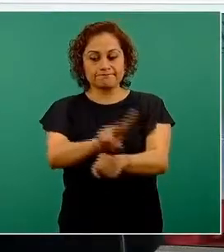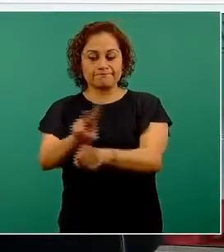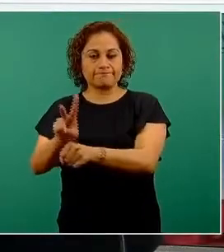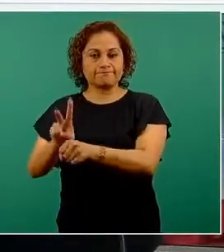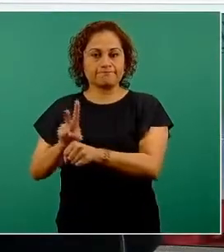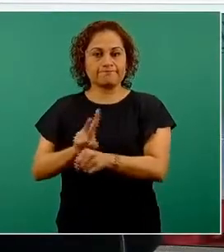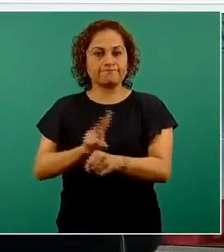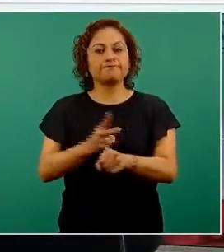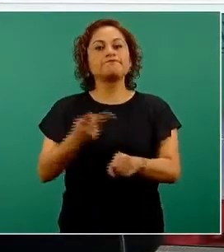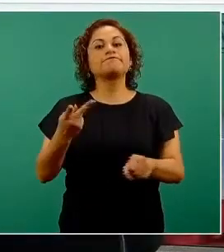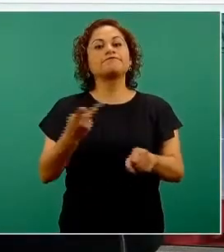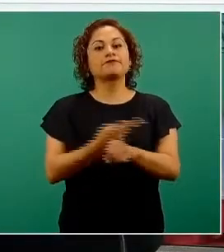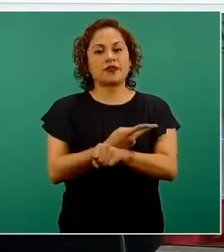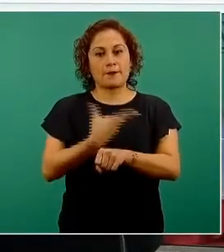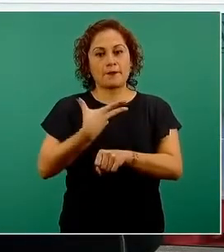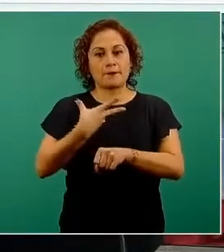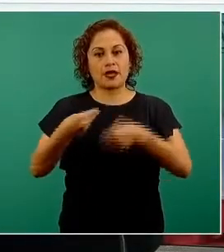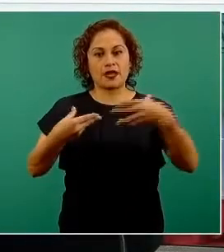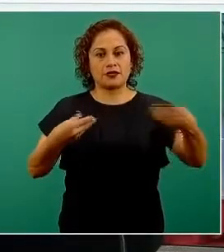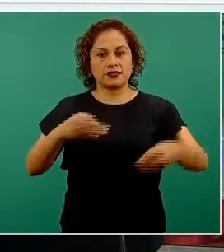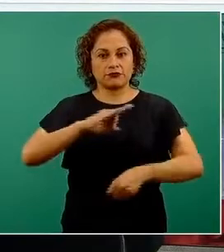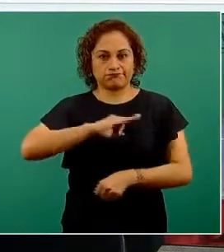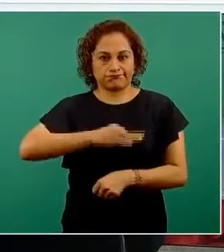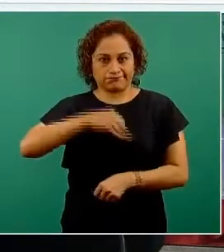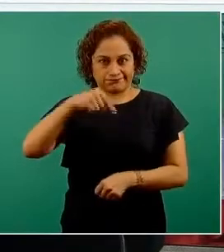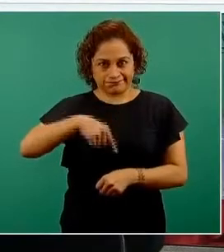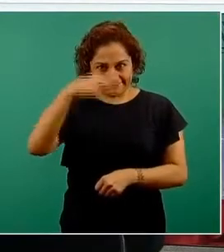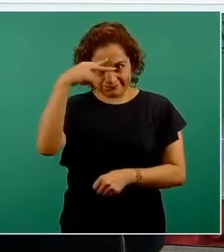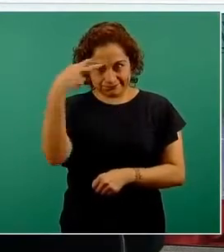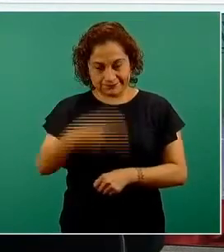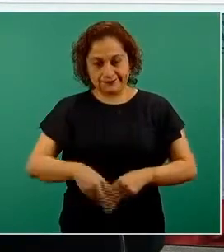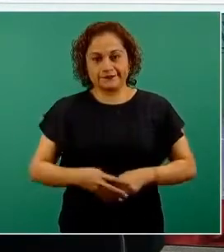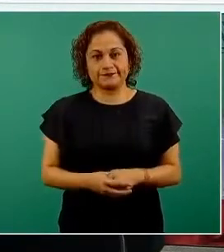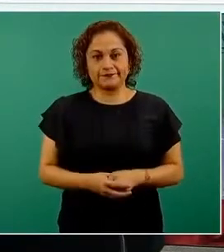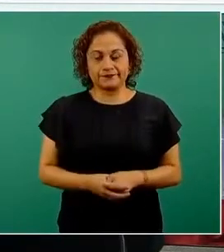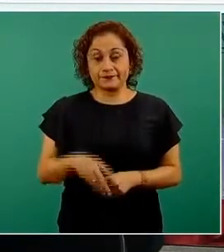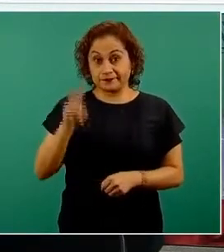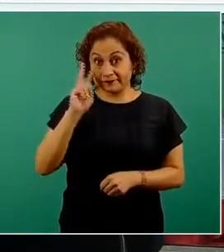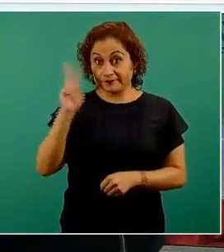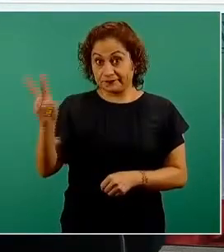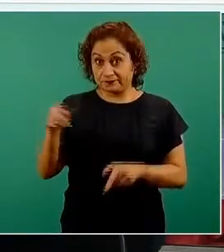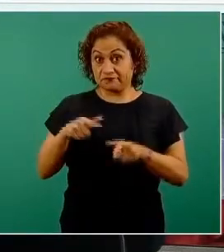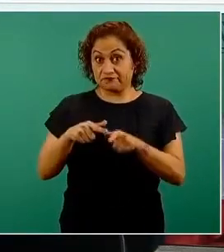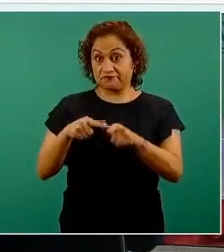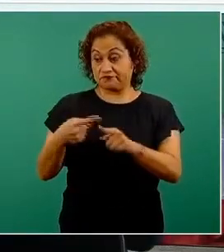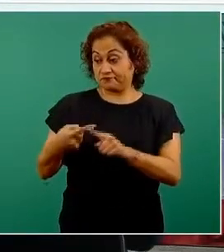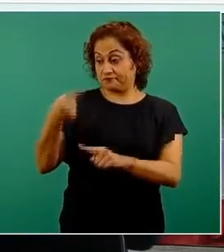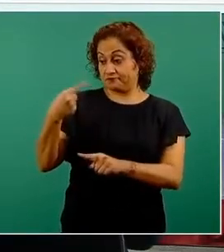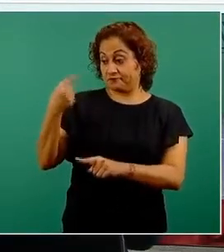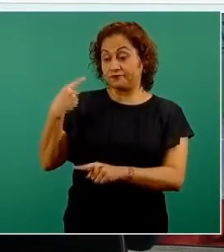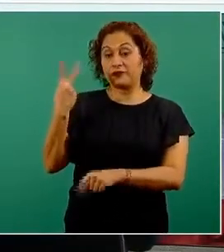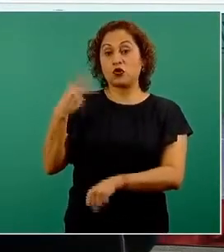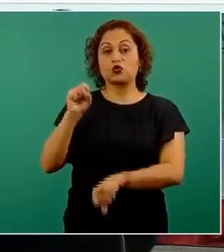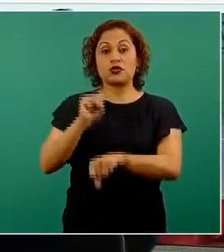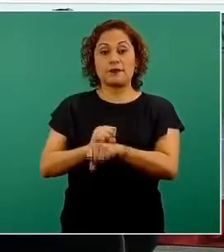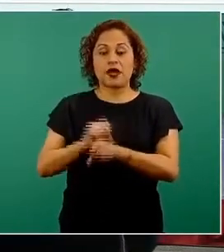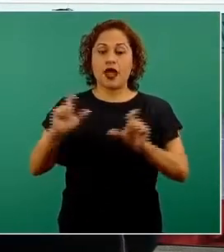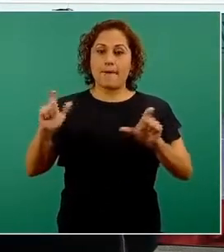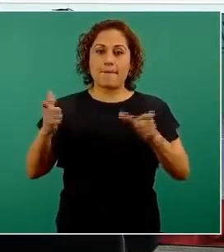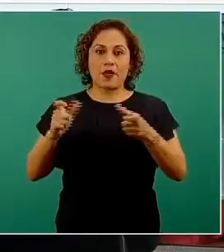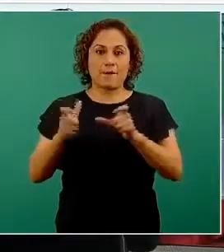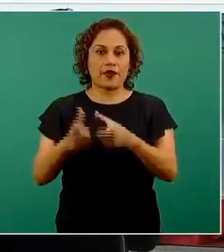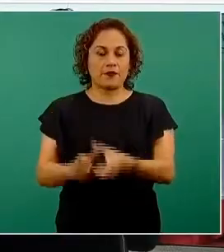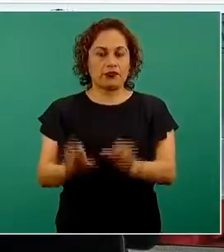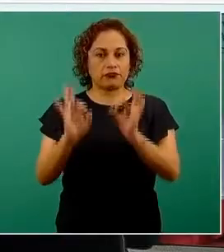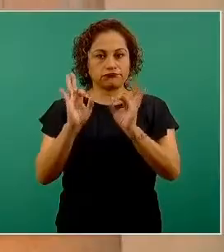la epidemia de la COVID-19 en México. Continuamos con una reducción en las últimas 2 semanas, aunque hemos visto cómo esta reducción a